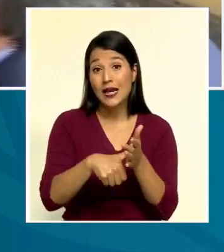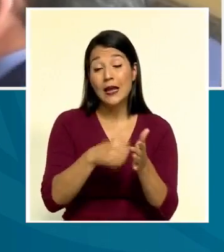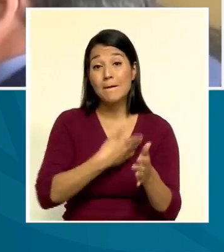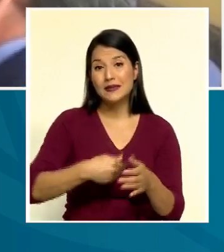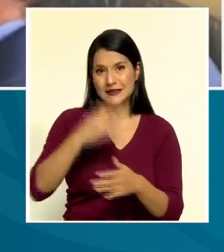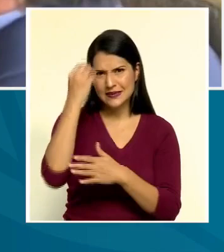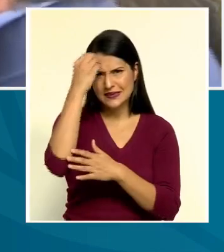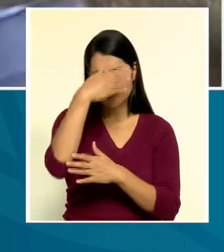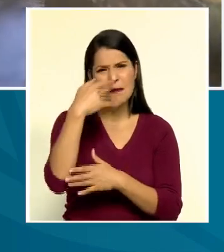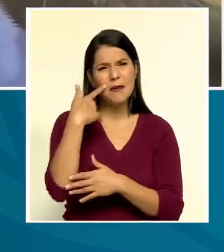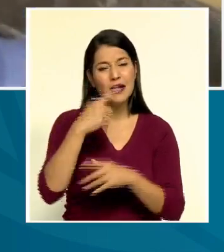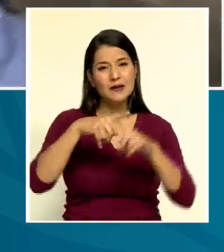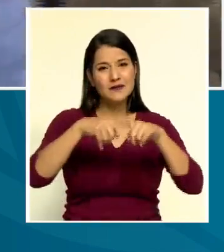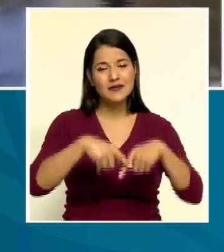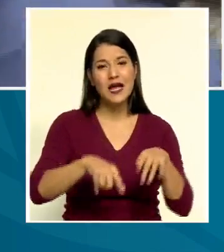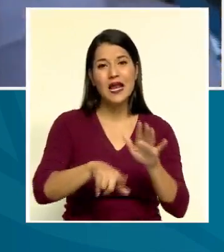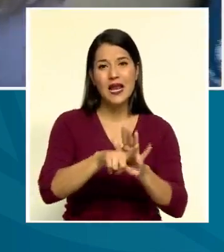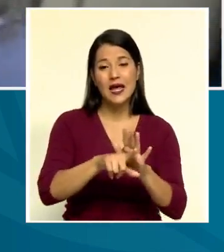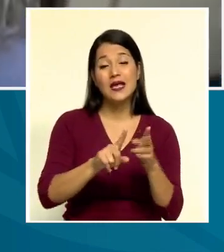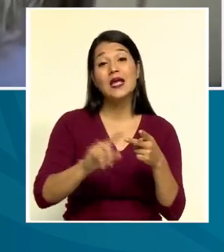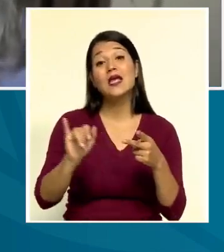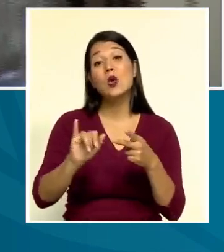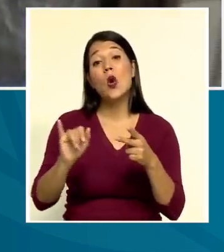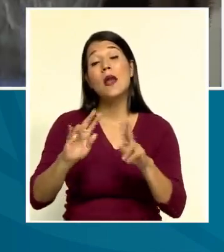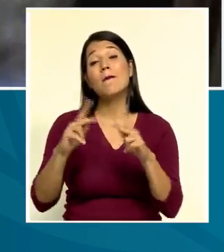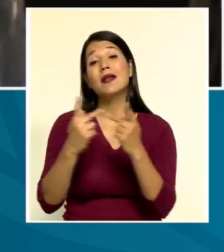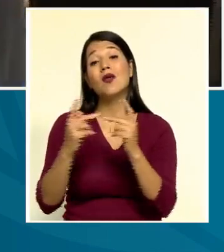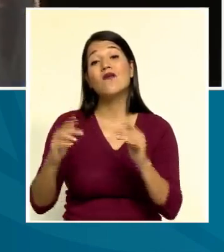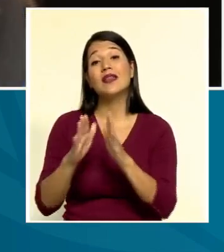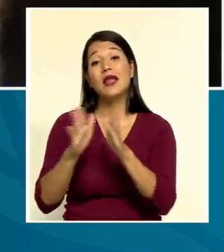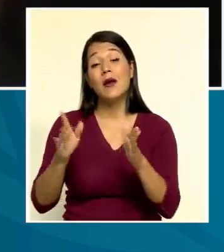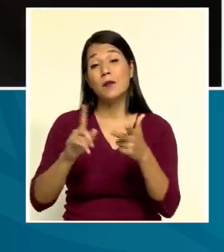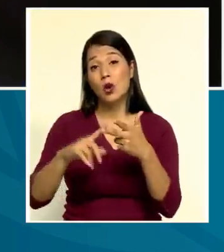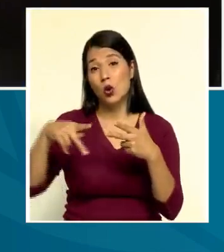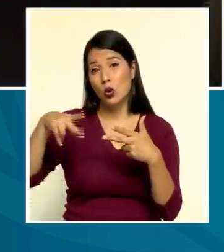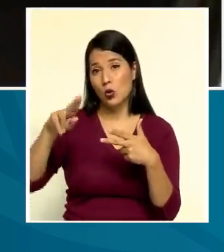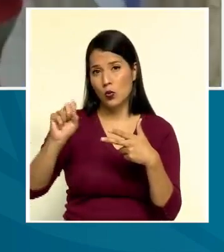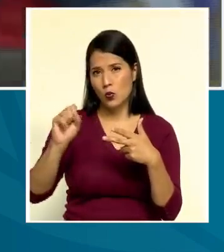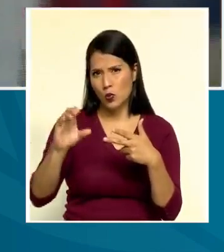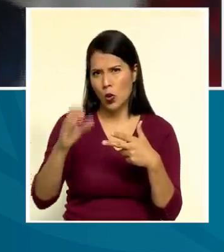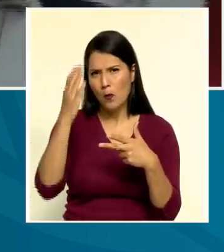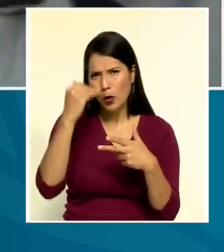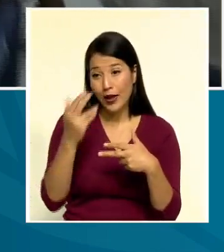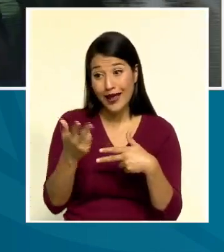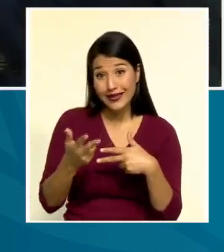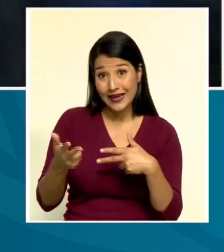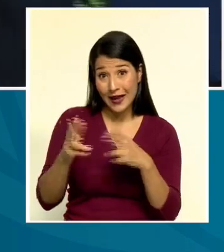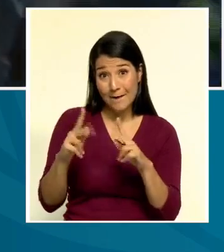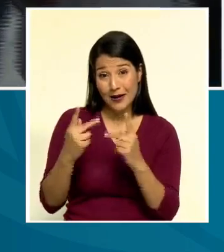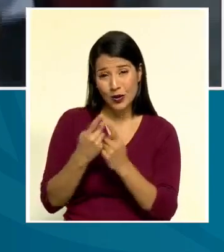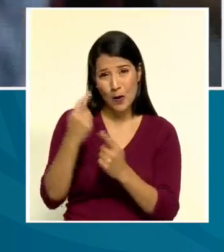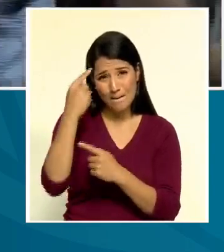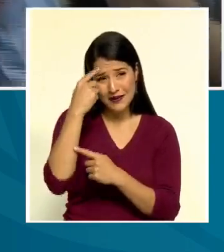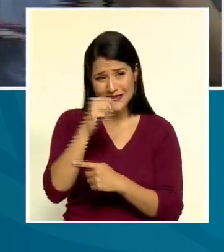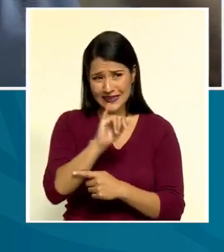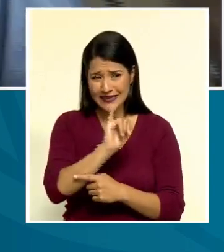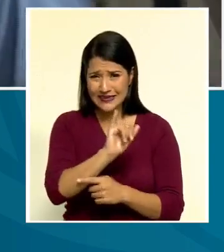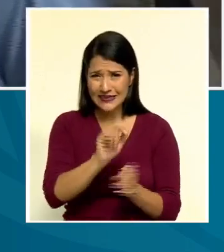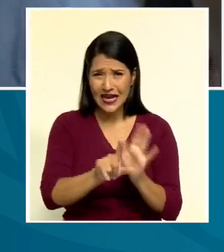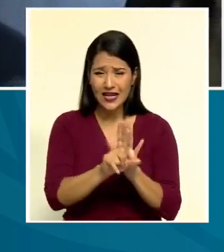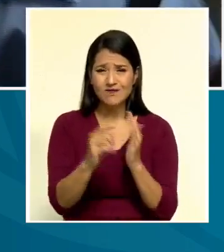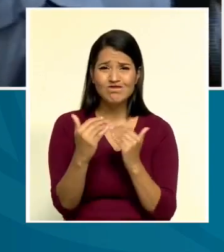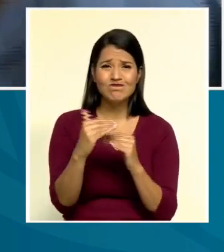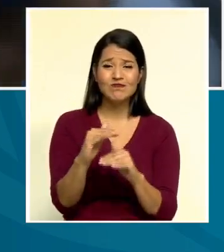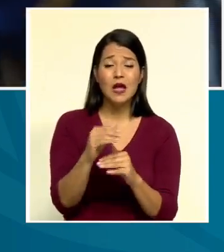ley, al igual lo hizo ayer Frente Amplio y Partido Unidad Social Cristiana, porque consideran que se le pone una mordaza a la prensa y que no le